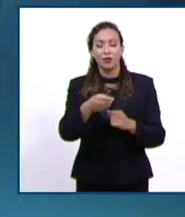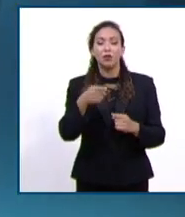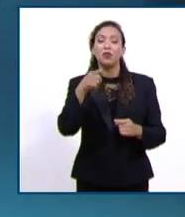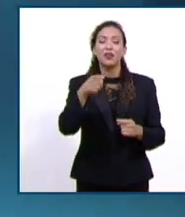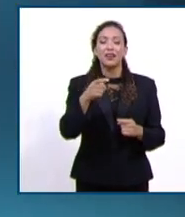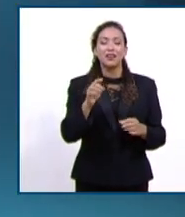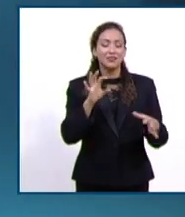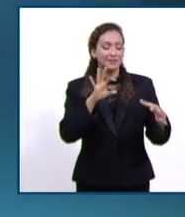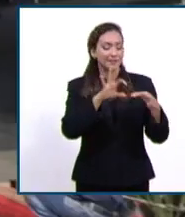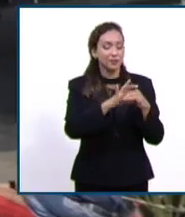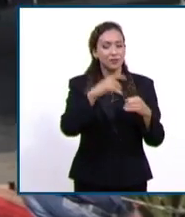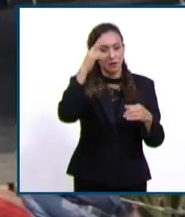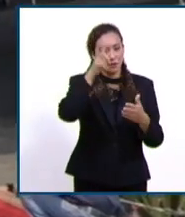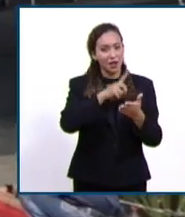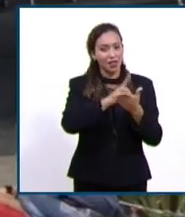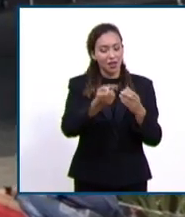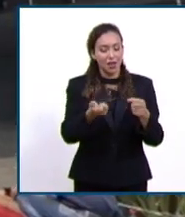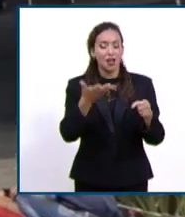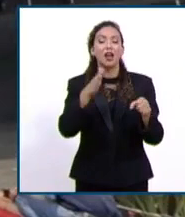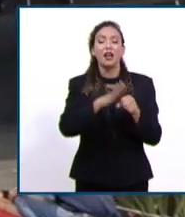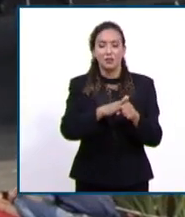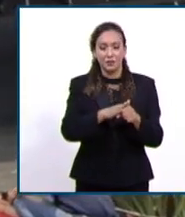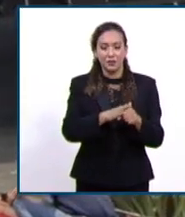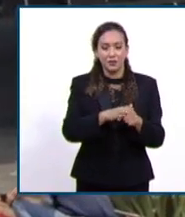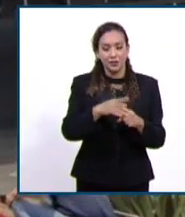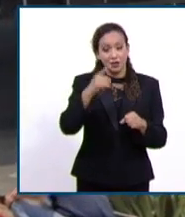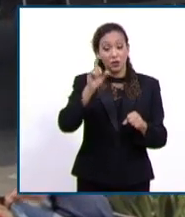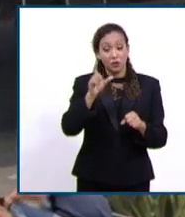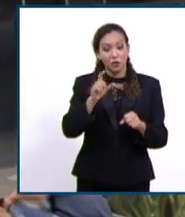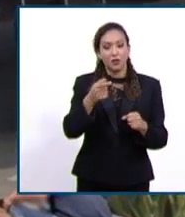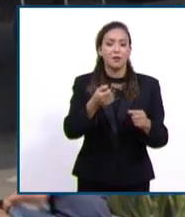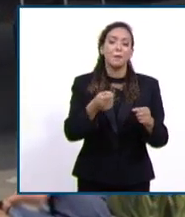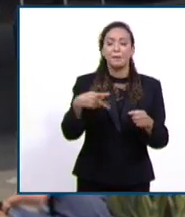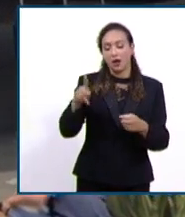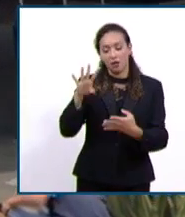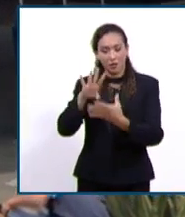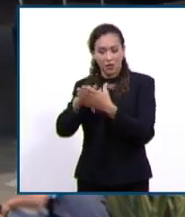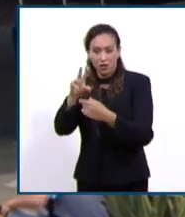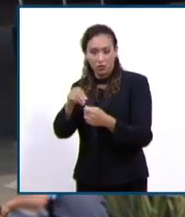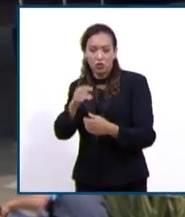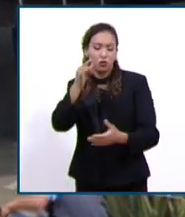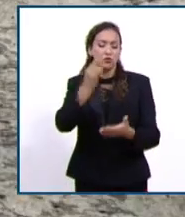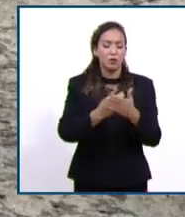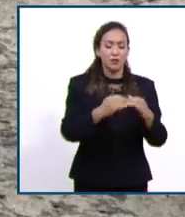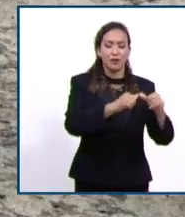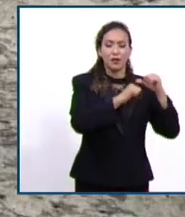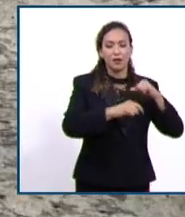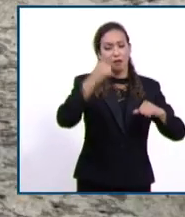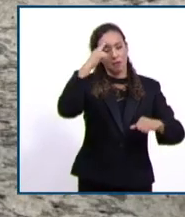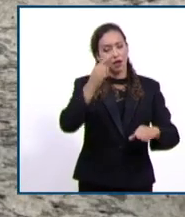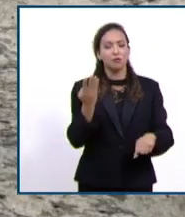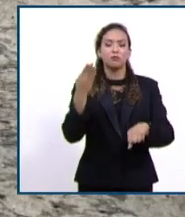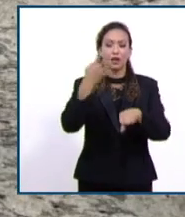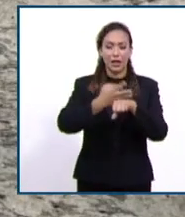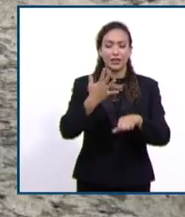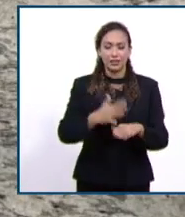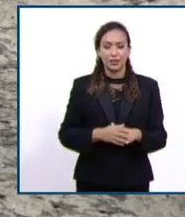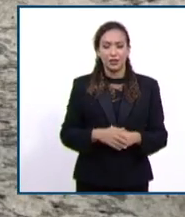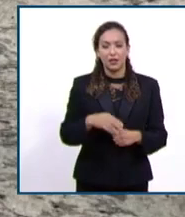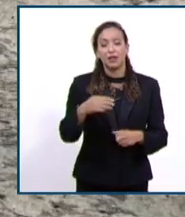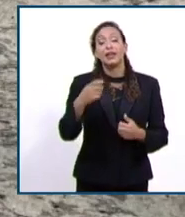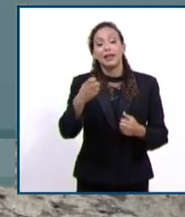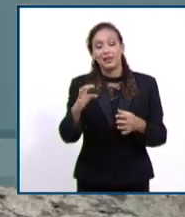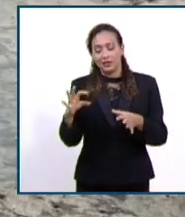ámbito de aplicación del derecho administrativo sancionador, no del derecho penal, pese a que esté dispuesto en una ley cuyo nombre alude a